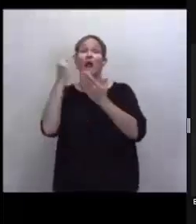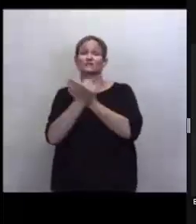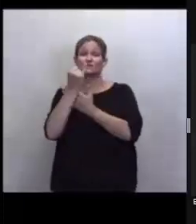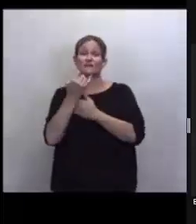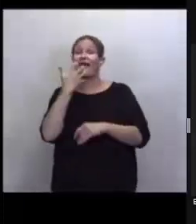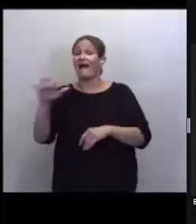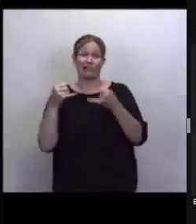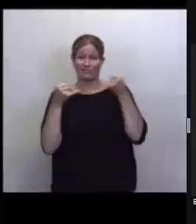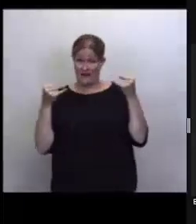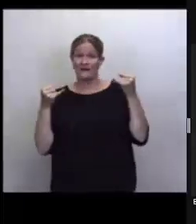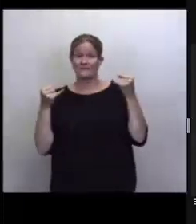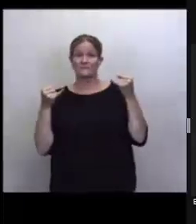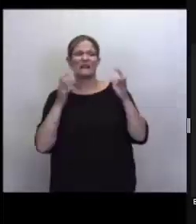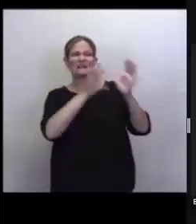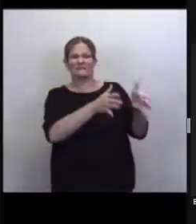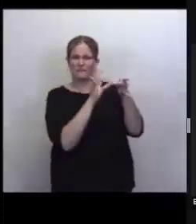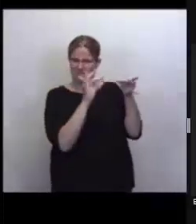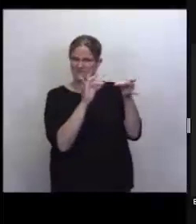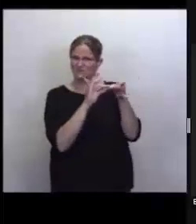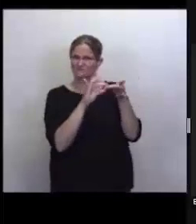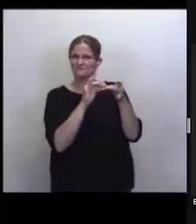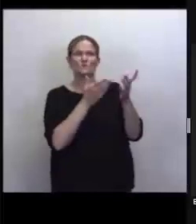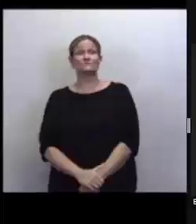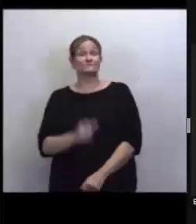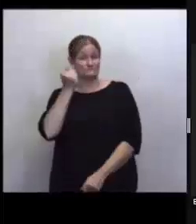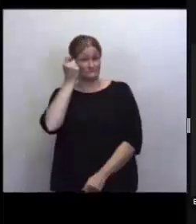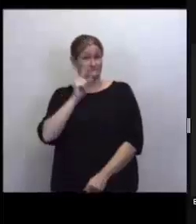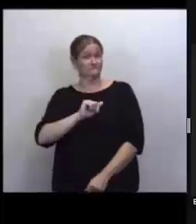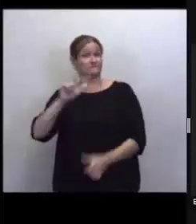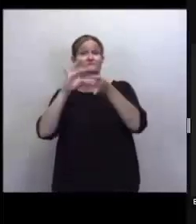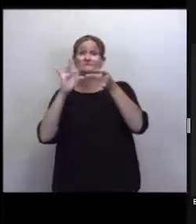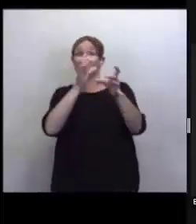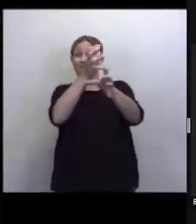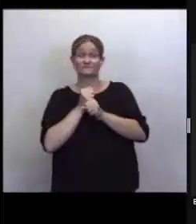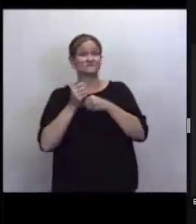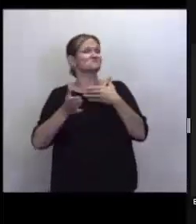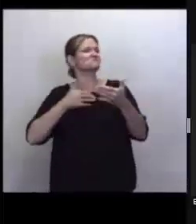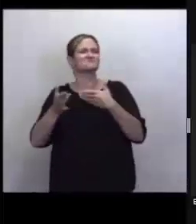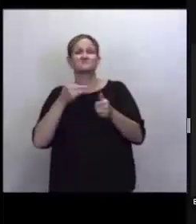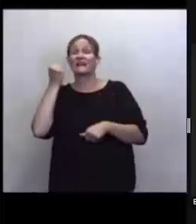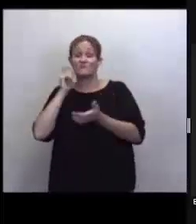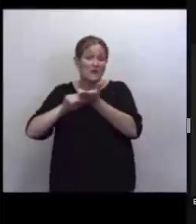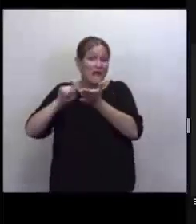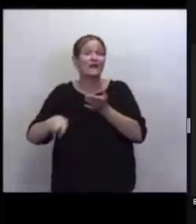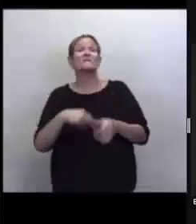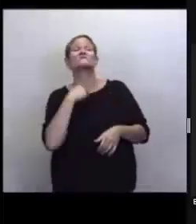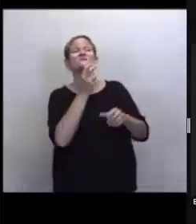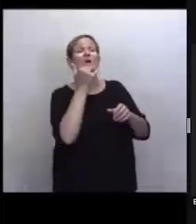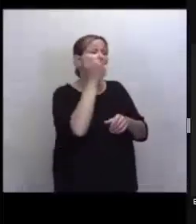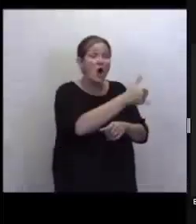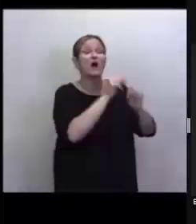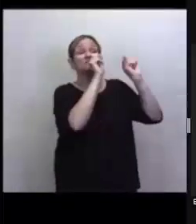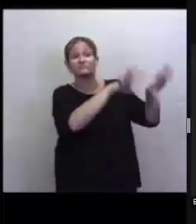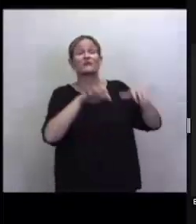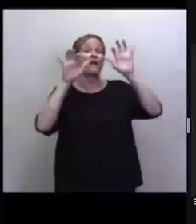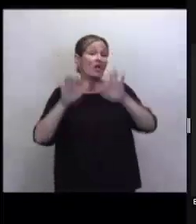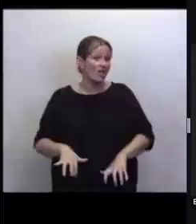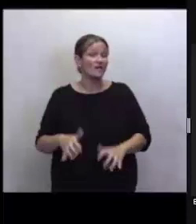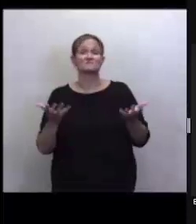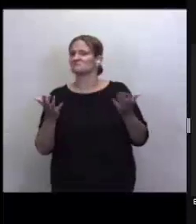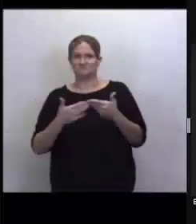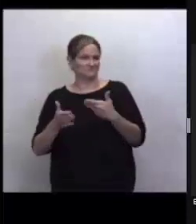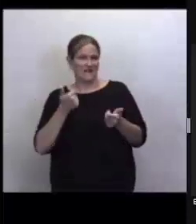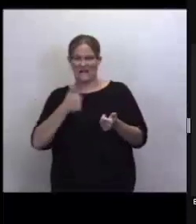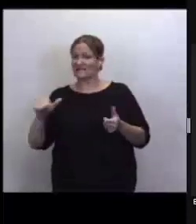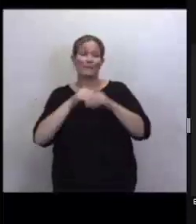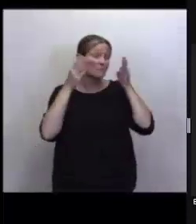como mensaje de voz. Sepa que todos los comentarios recibidos, ya sea oralmente o por escrito, electrónicamente o en persona, tendrán